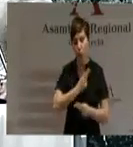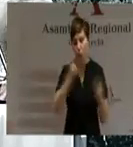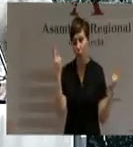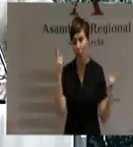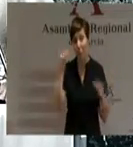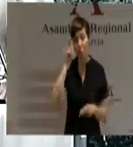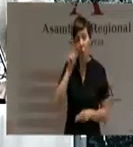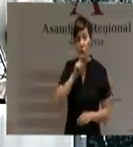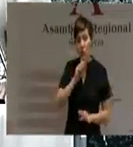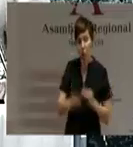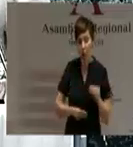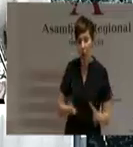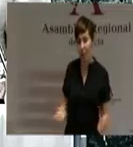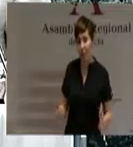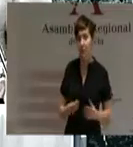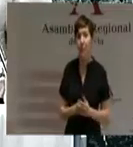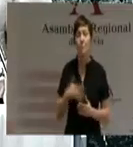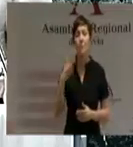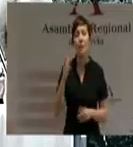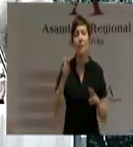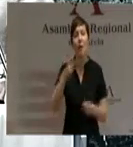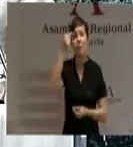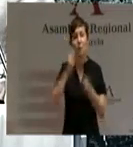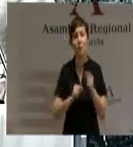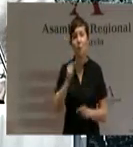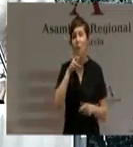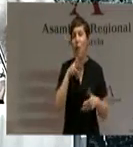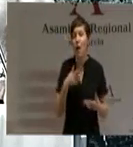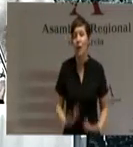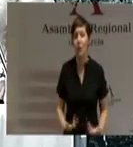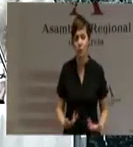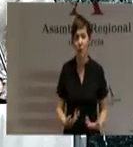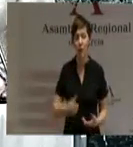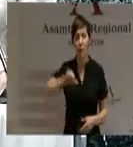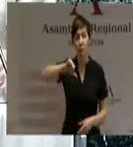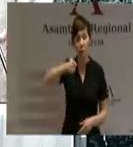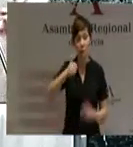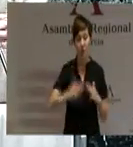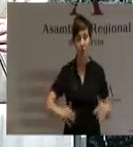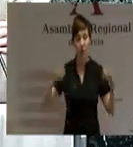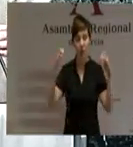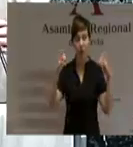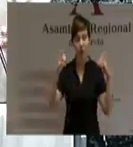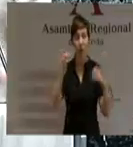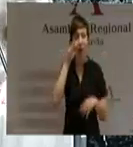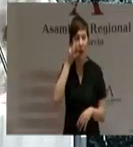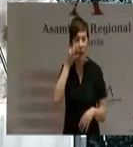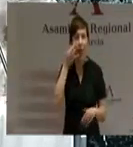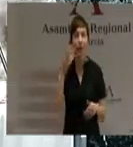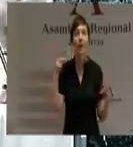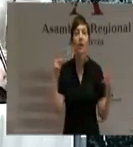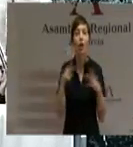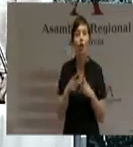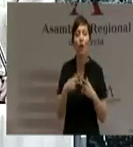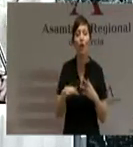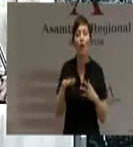cómo, y no sabemos del presupuesto actual aprobado en la Cámara cuál va a ser el recorte, dónde